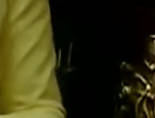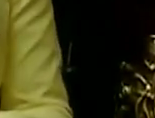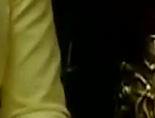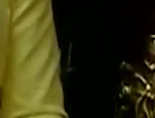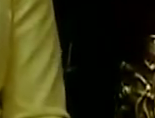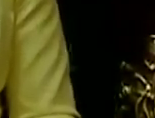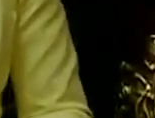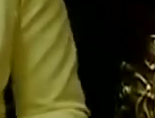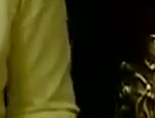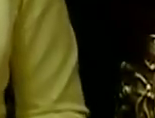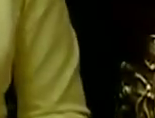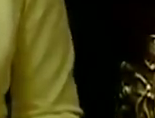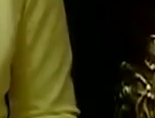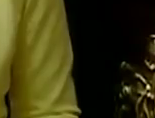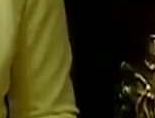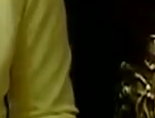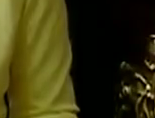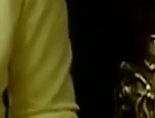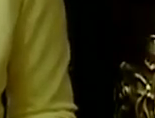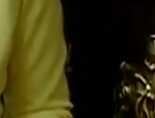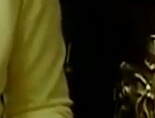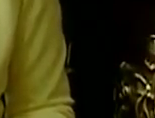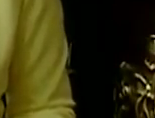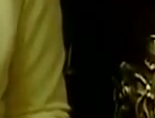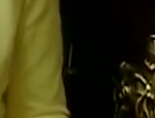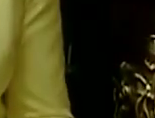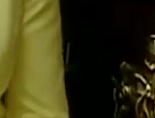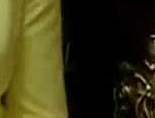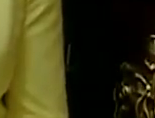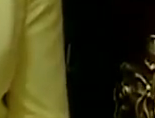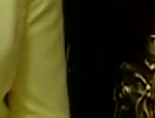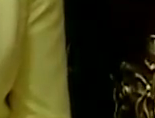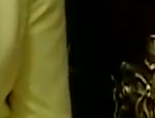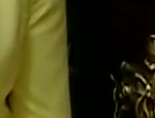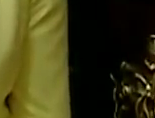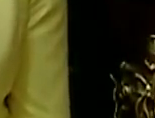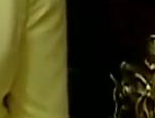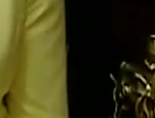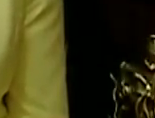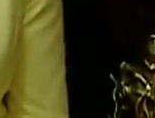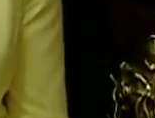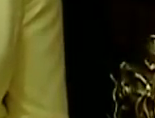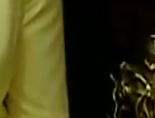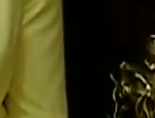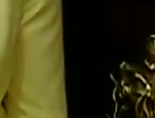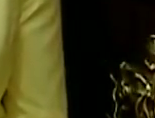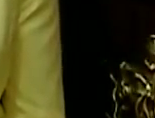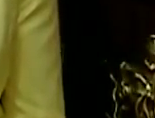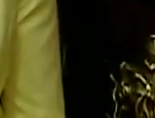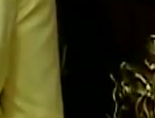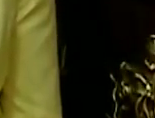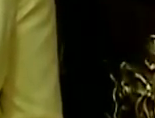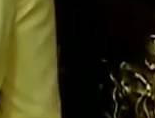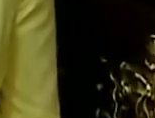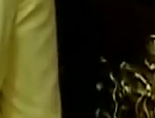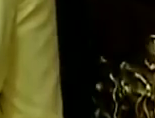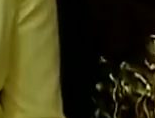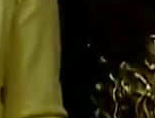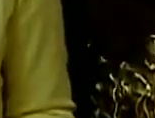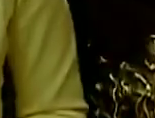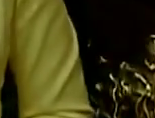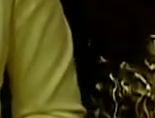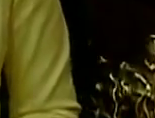propuestas. Finalmente, fue anunciado como nuevo presidente de la Comisión de Tranquilidad